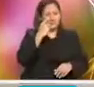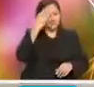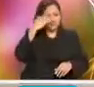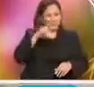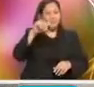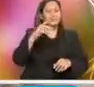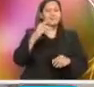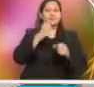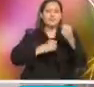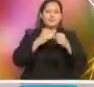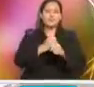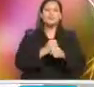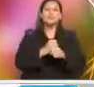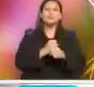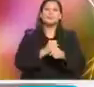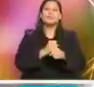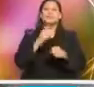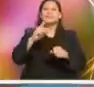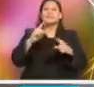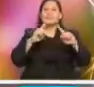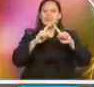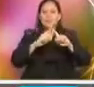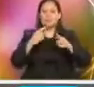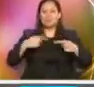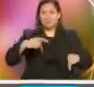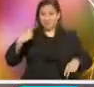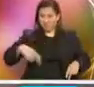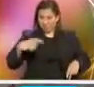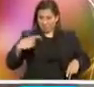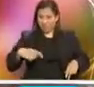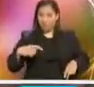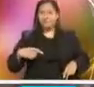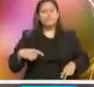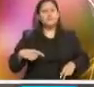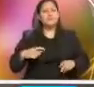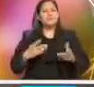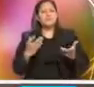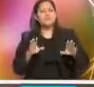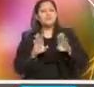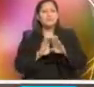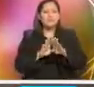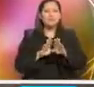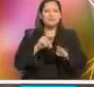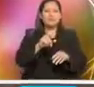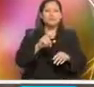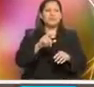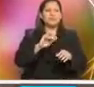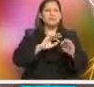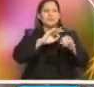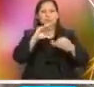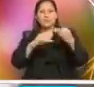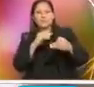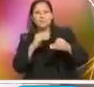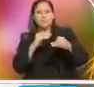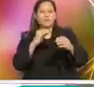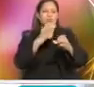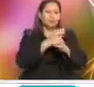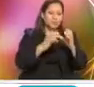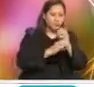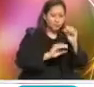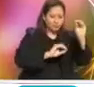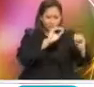que en la época del barroco, pues a Ajá. la gente que tenía dinero, a los nobles, les dio por adornar con oro absolutamente todas sus cosas?